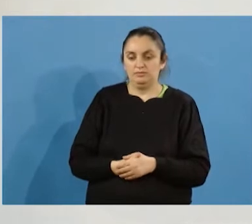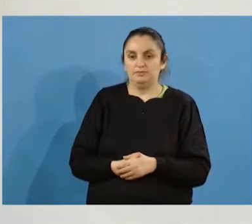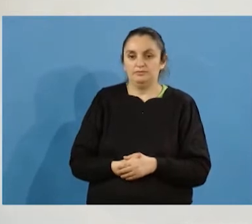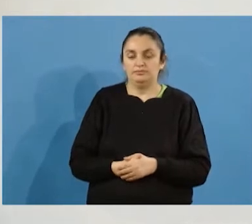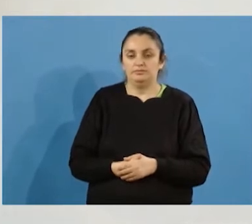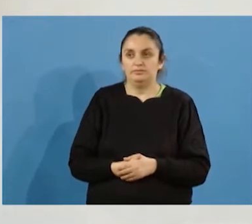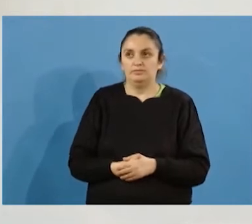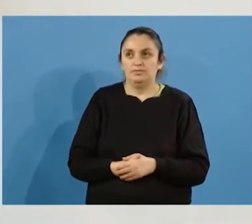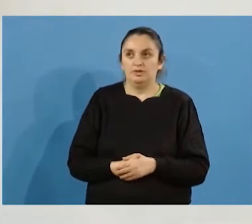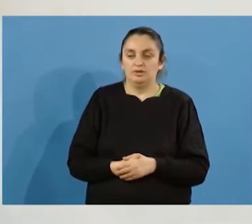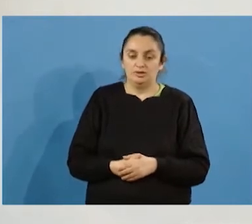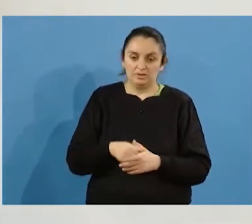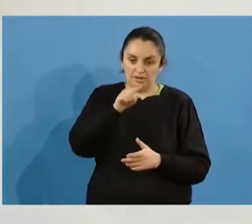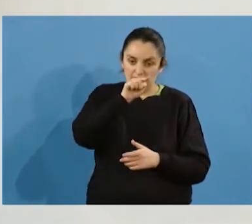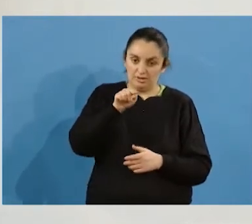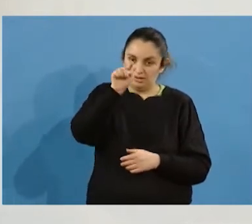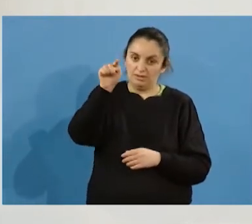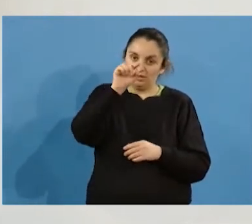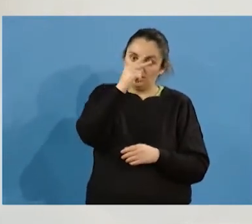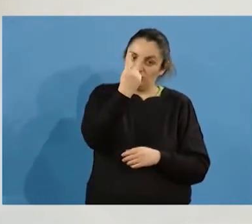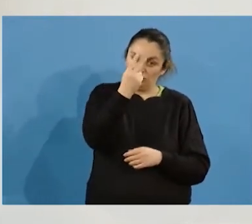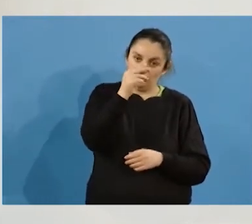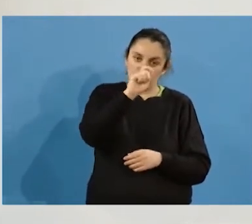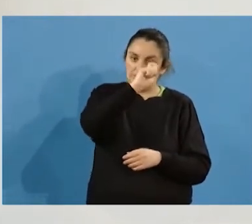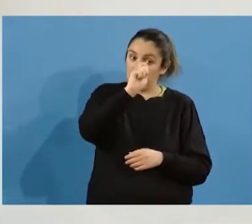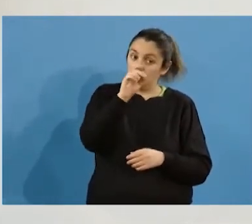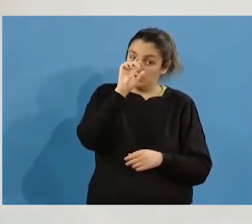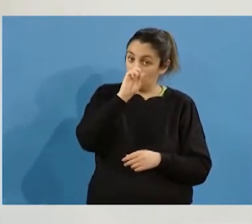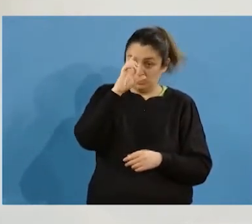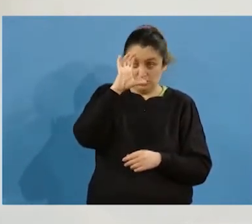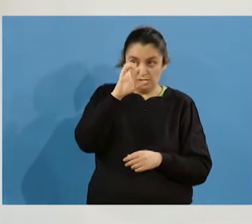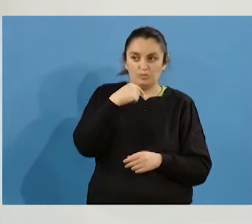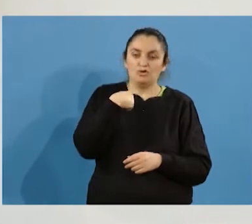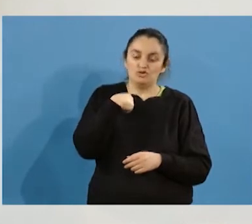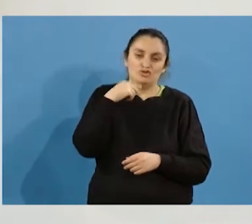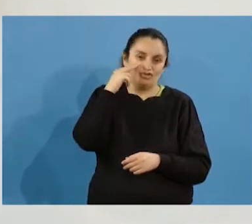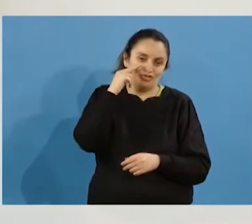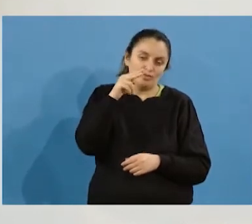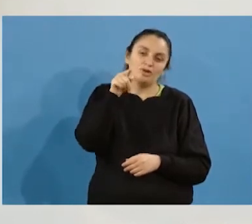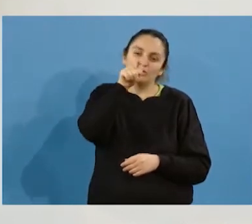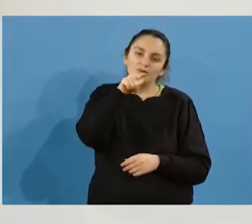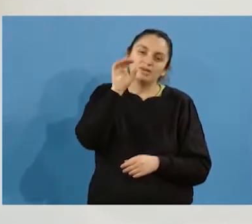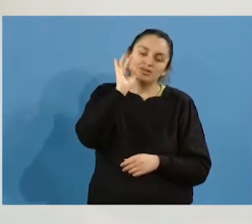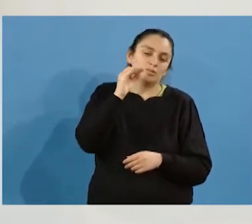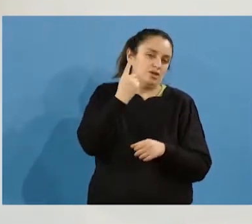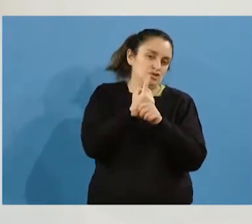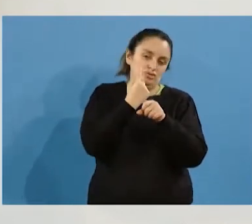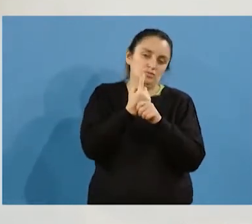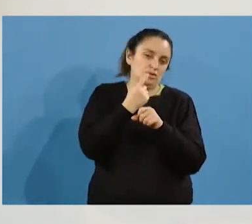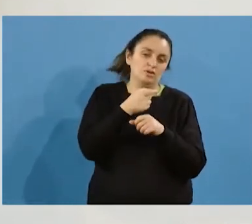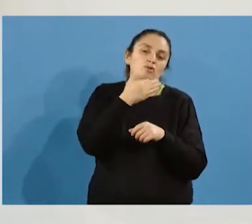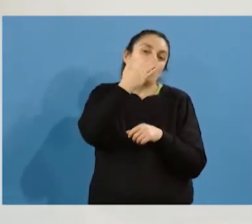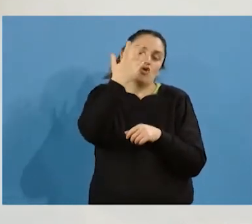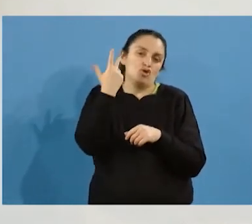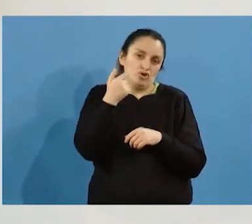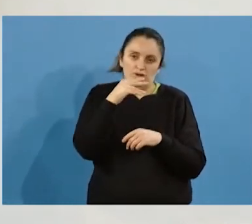acá hay un 2 lo voy a hacer visible con un color para que usted sepa que no se pone el 2 entonces qué hago